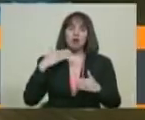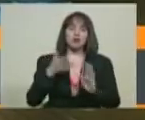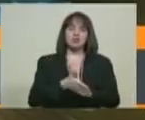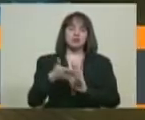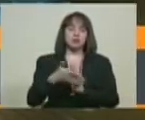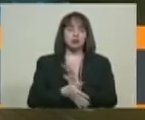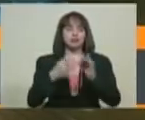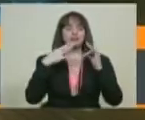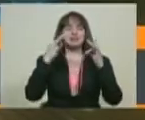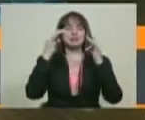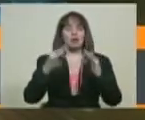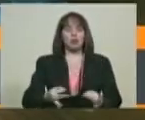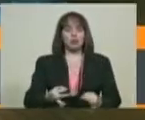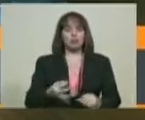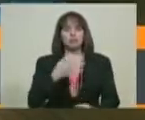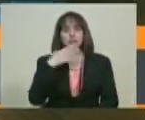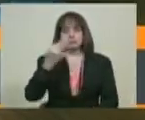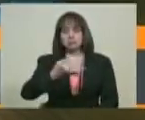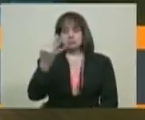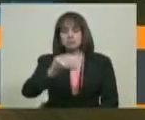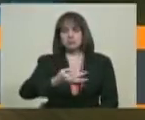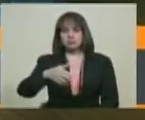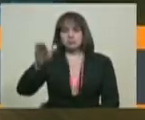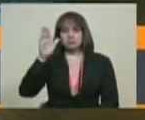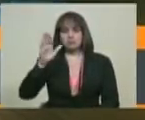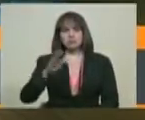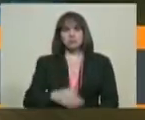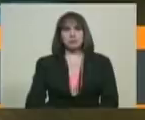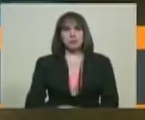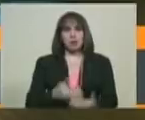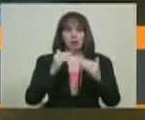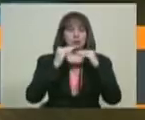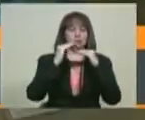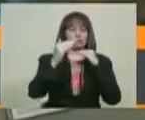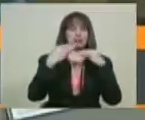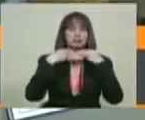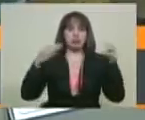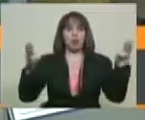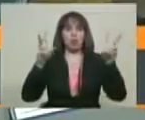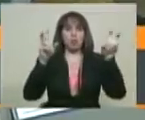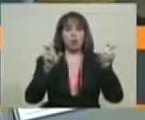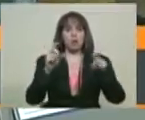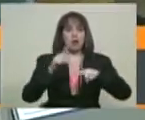Estoy seguro absolutamente que se abrirán los horizontes.